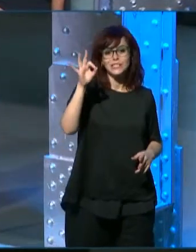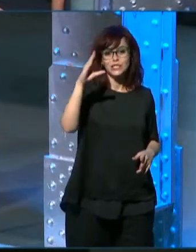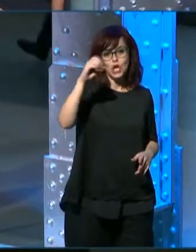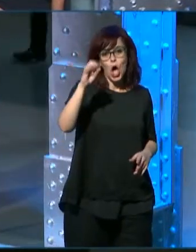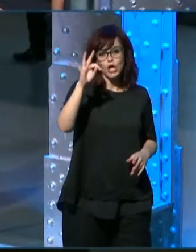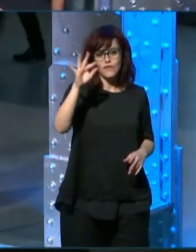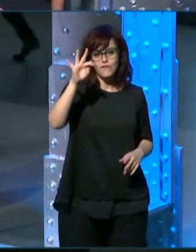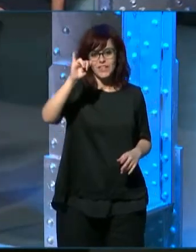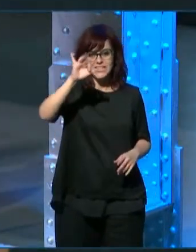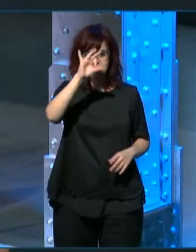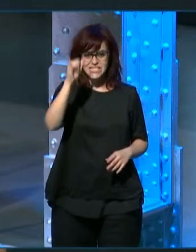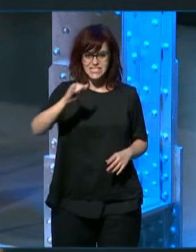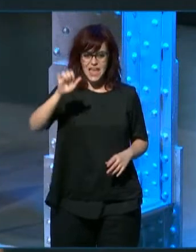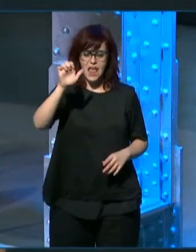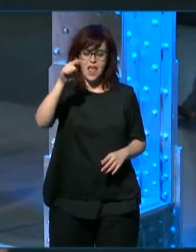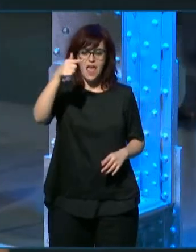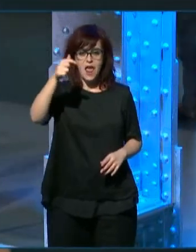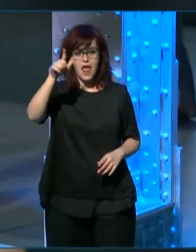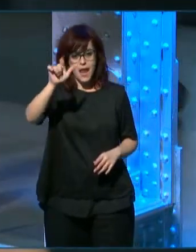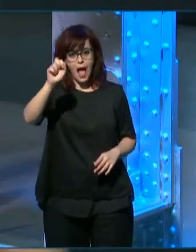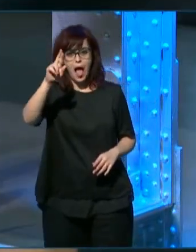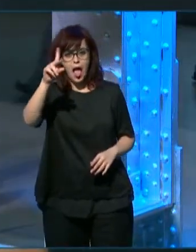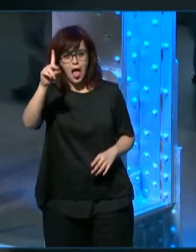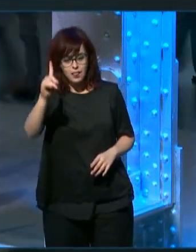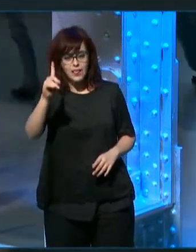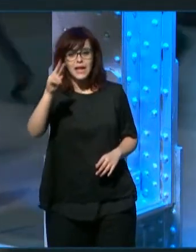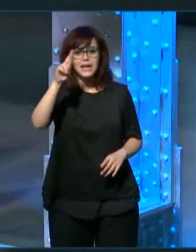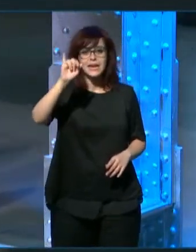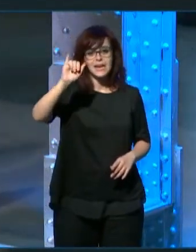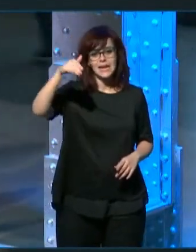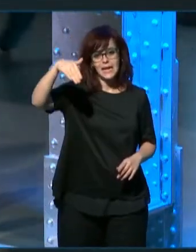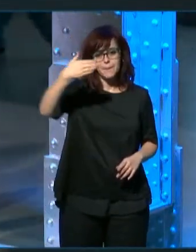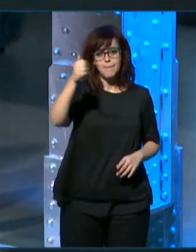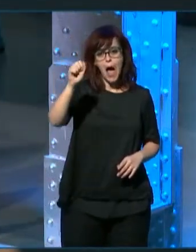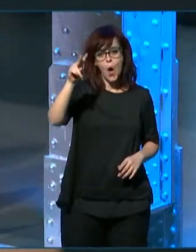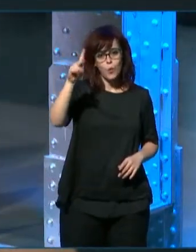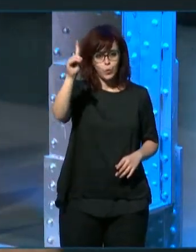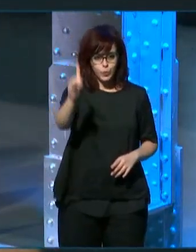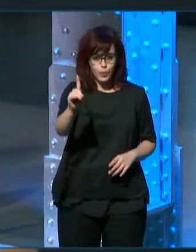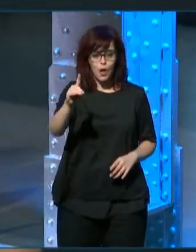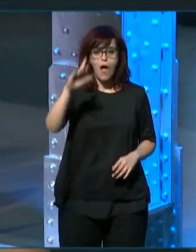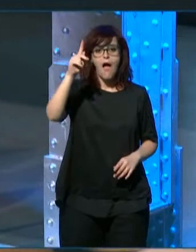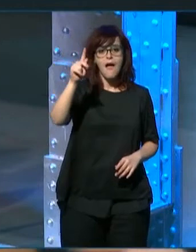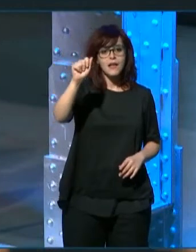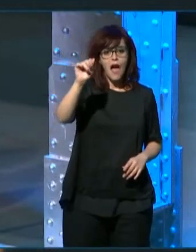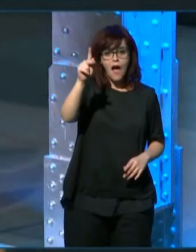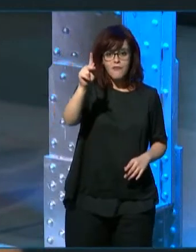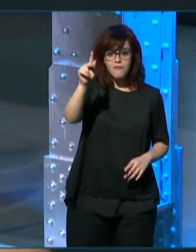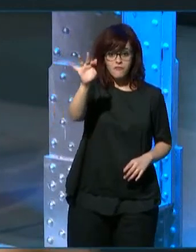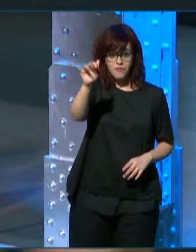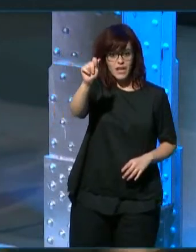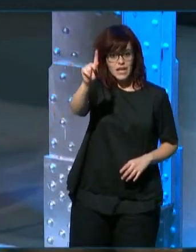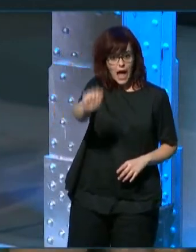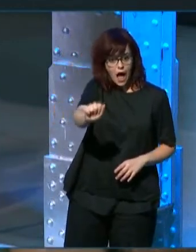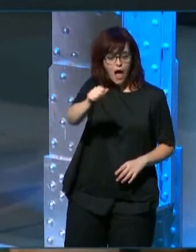Rimbaud, con Kafka. Entonces mi obsesión era salir guapo. O sea, es que realmente es